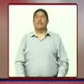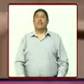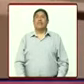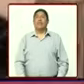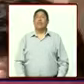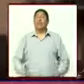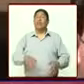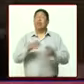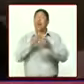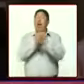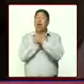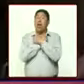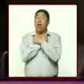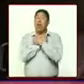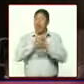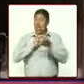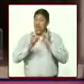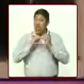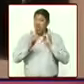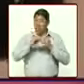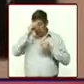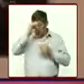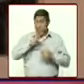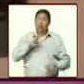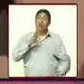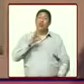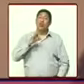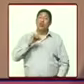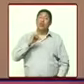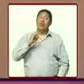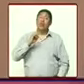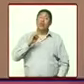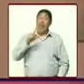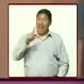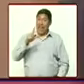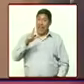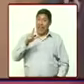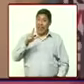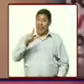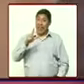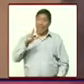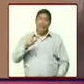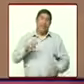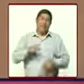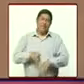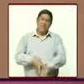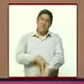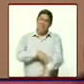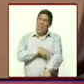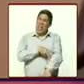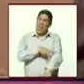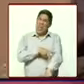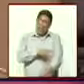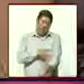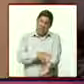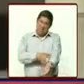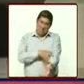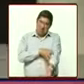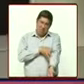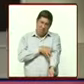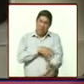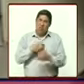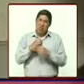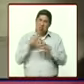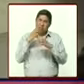Cuando amas el deporte, como es el caso de Fidel Quispe que hoy les voy a presentar, las varices sin duda es un problema.